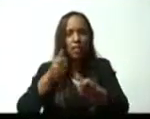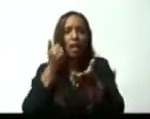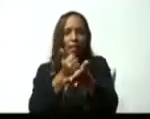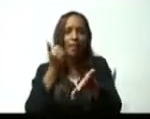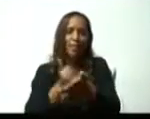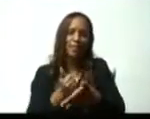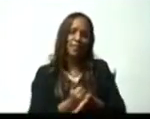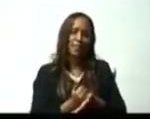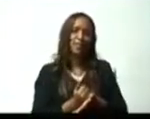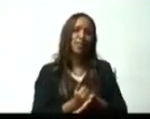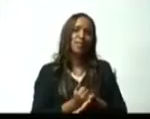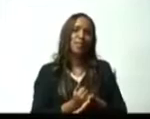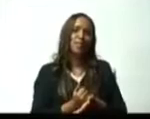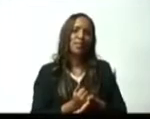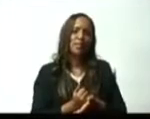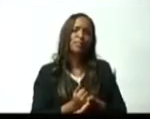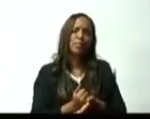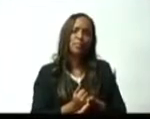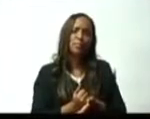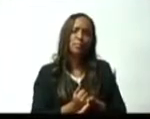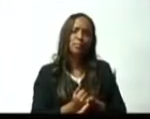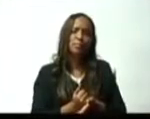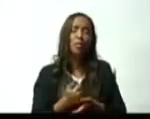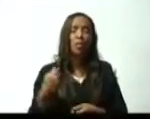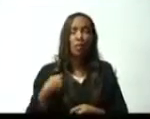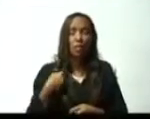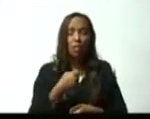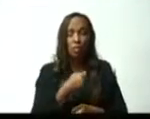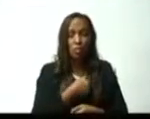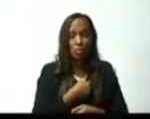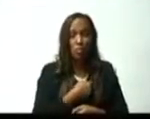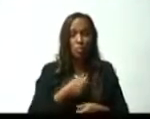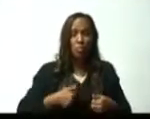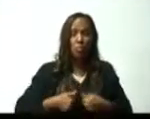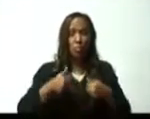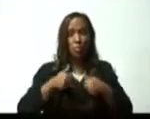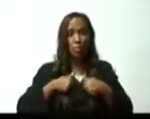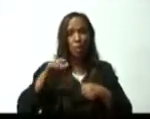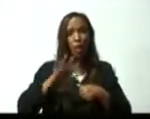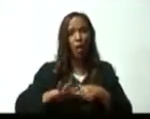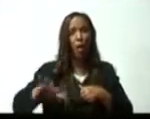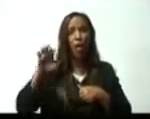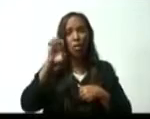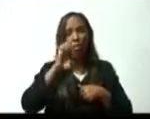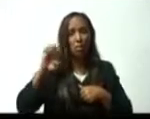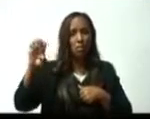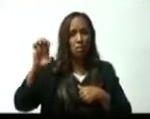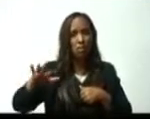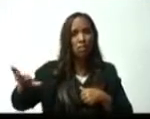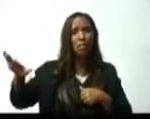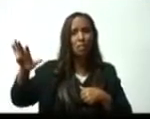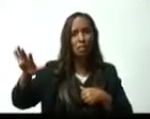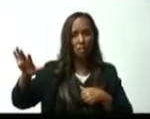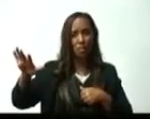lo que pasó en el este y hemos estado trabajando por cada una de esas familias que